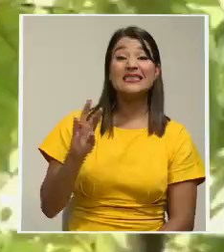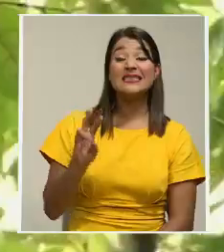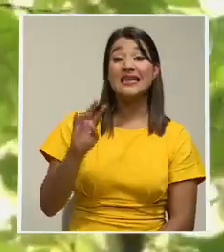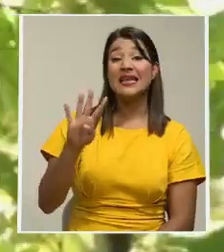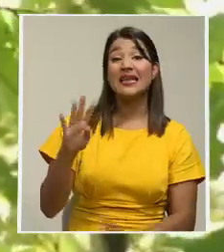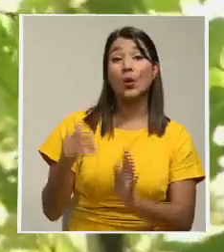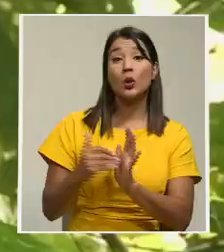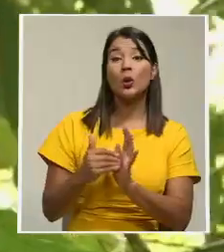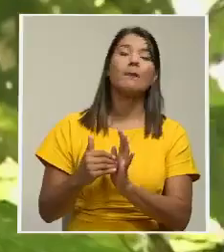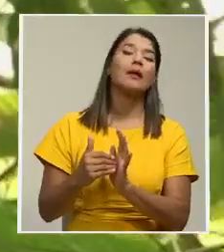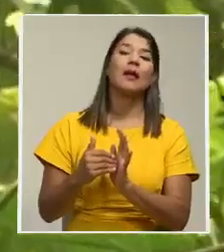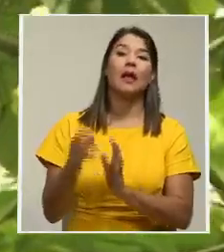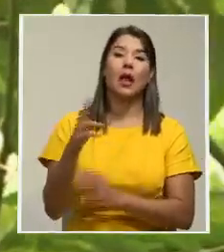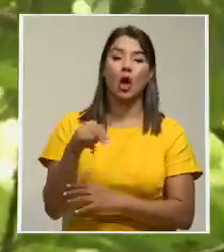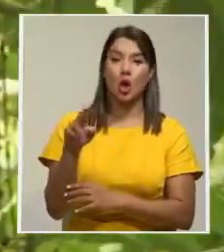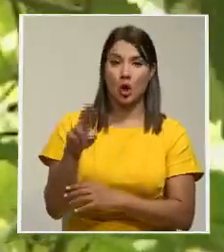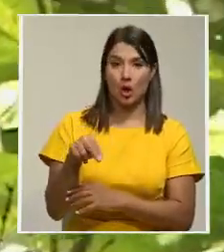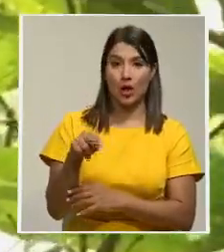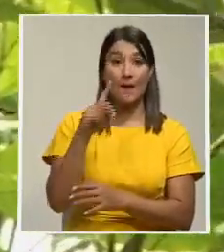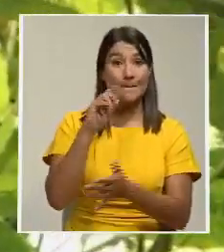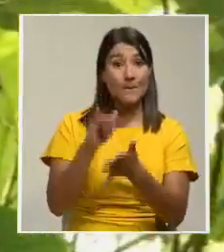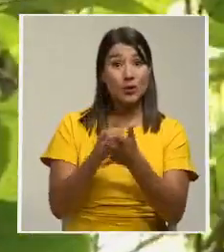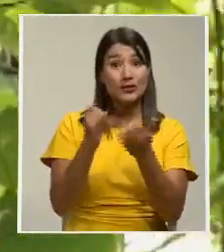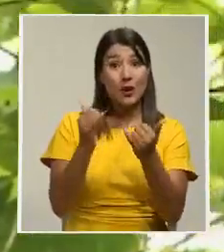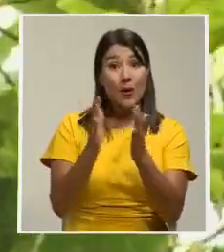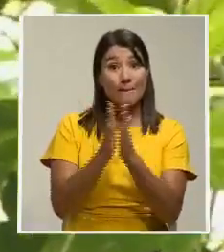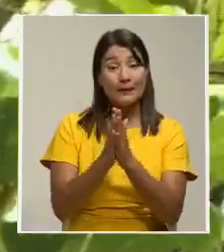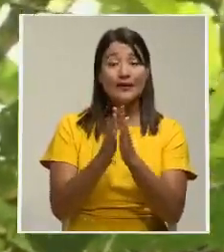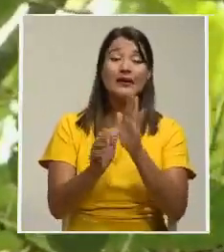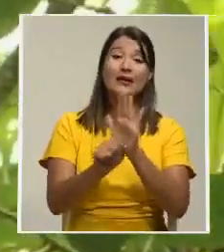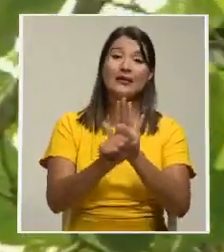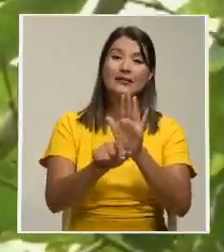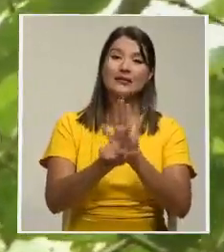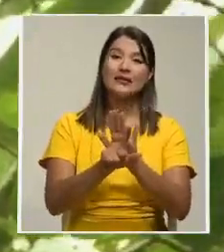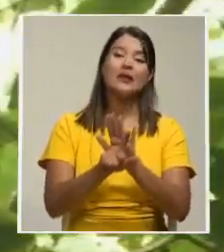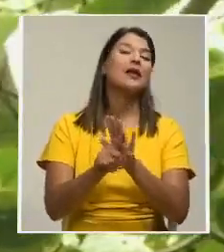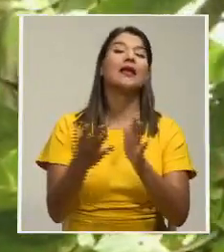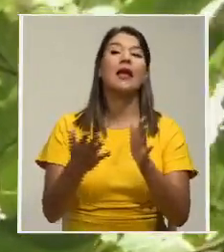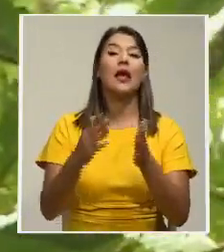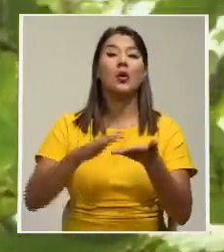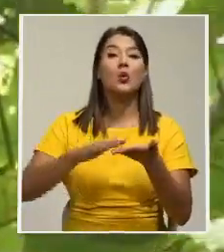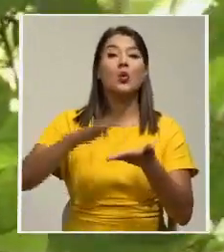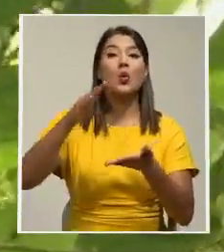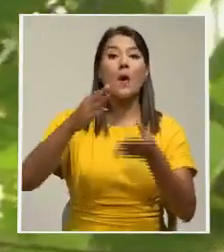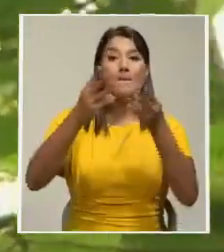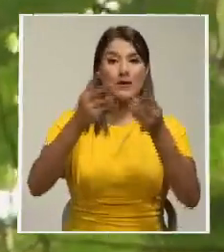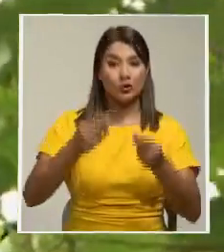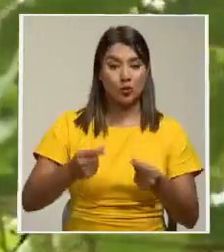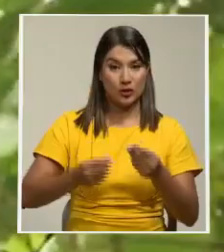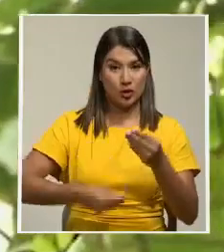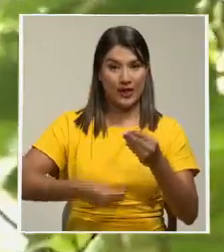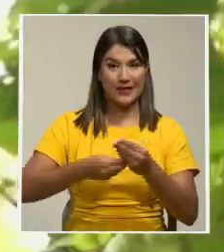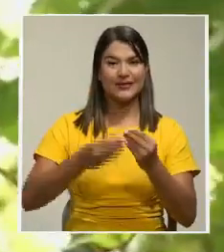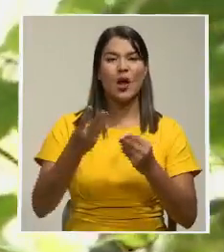colones. Debido a esto, están solicitando a la Asamblea Legislativa un presupuesto extraordinario